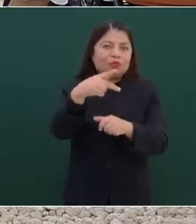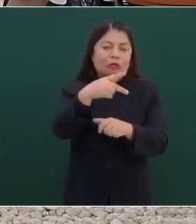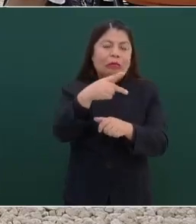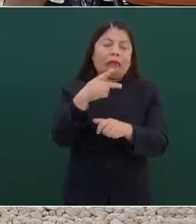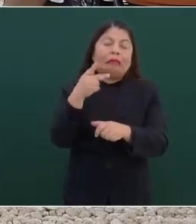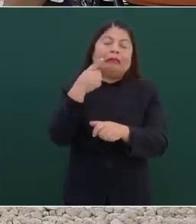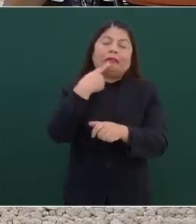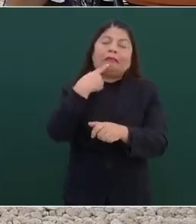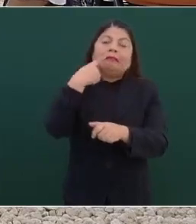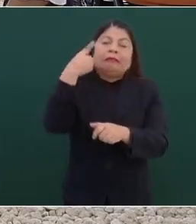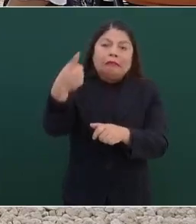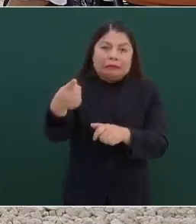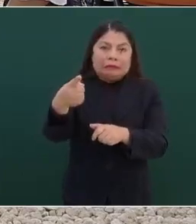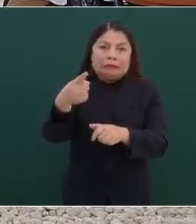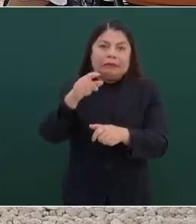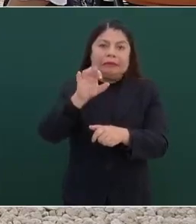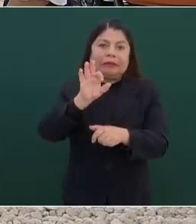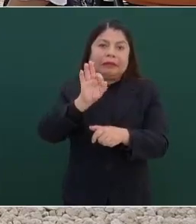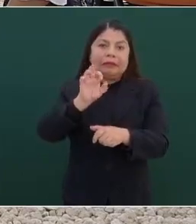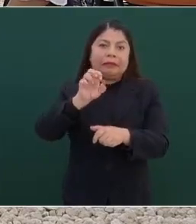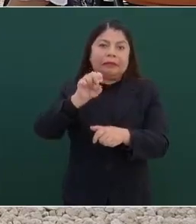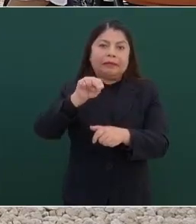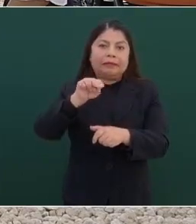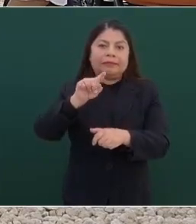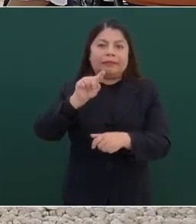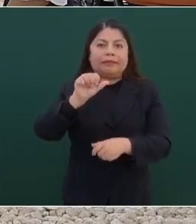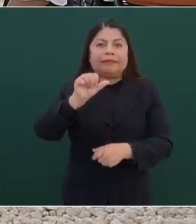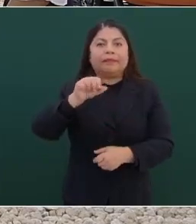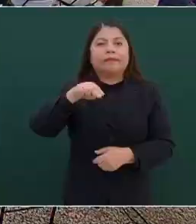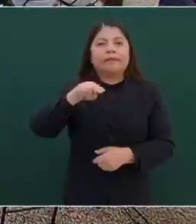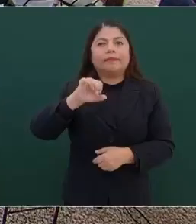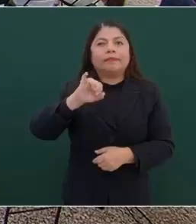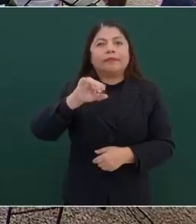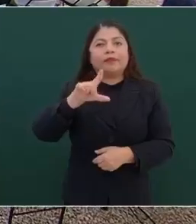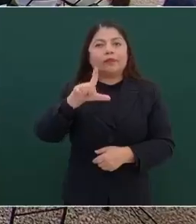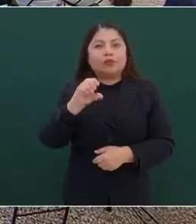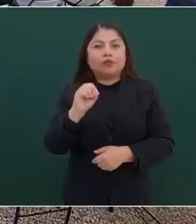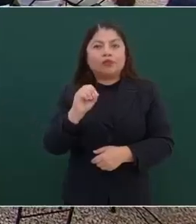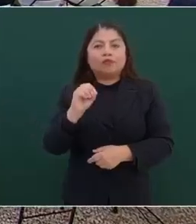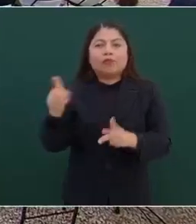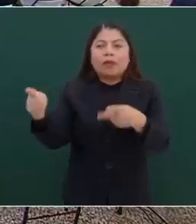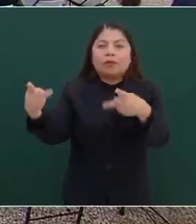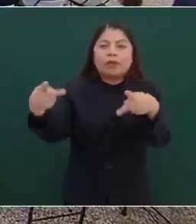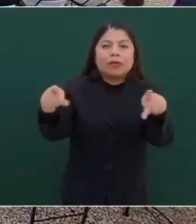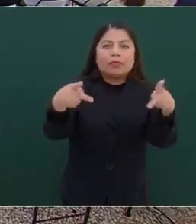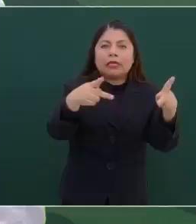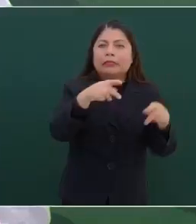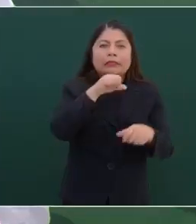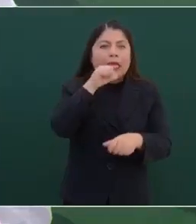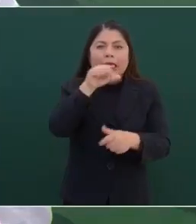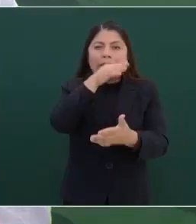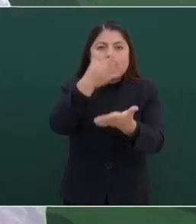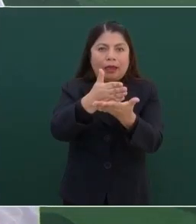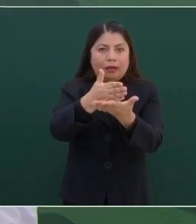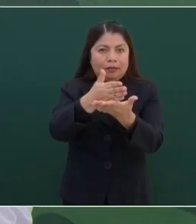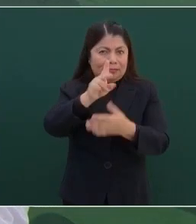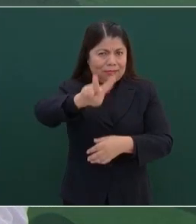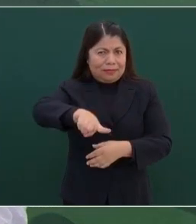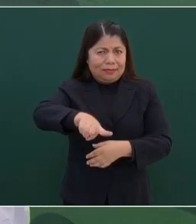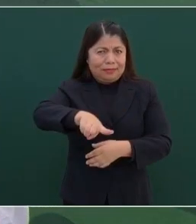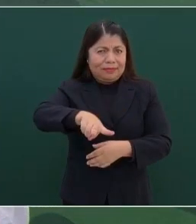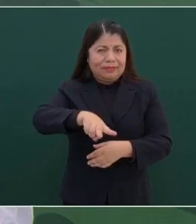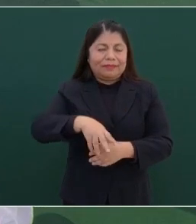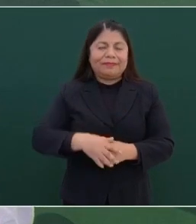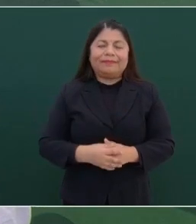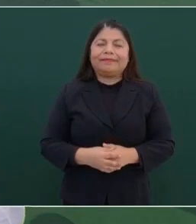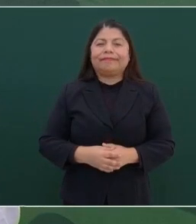distribuyeran fentanilo. ¿Qué reporte hay en México de este tema, presidente? No, pues es parte de lo mismo.